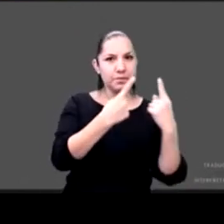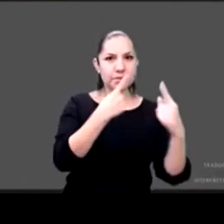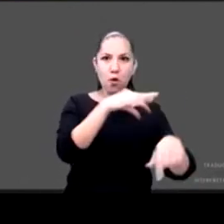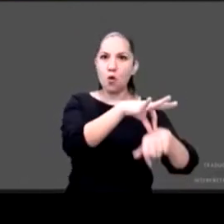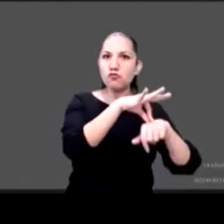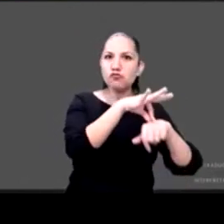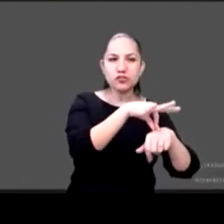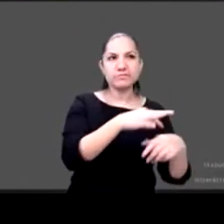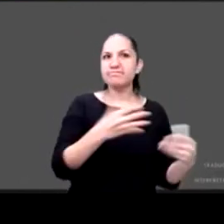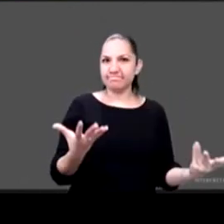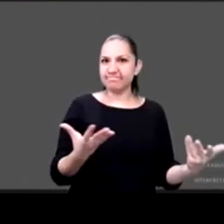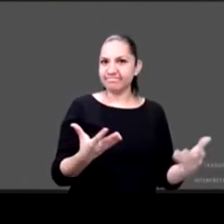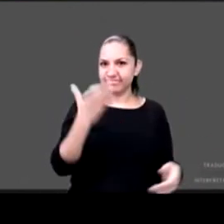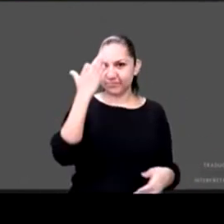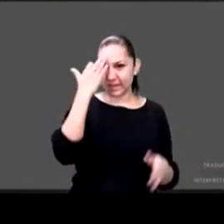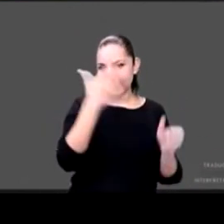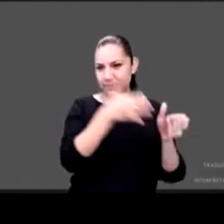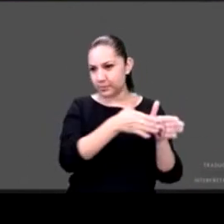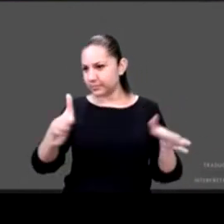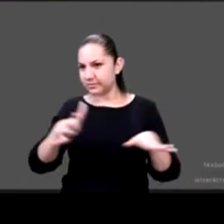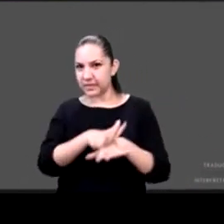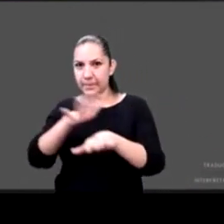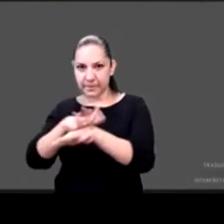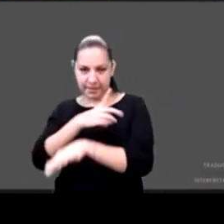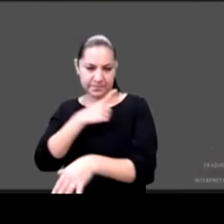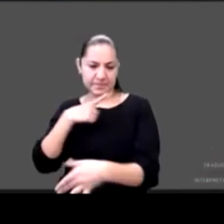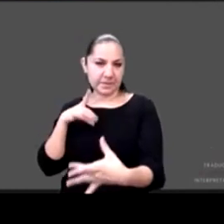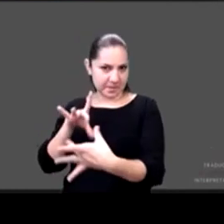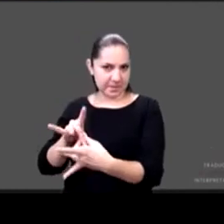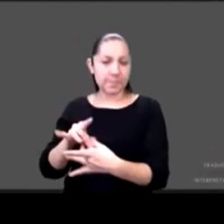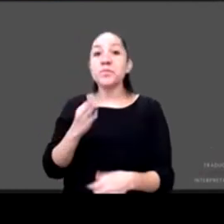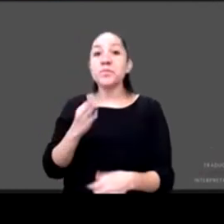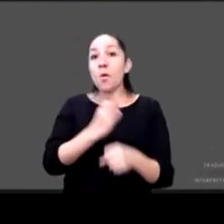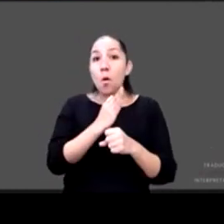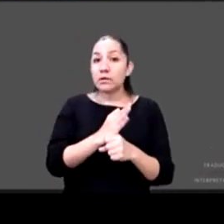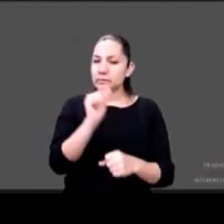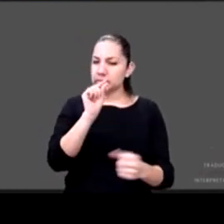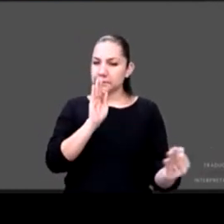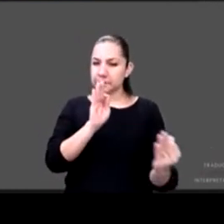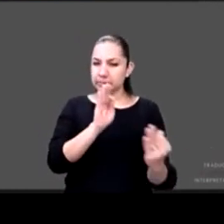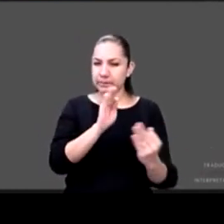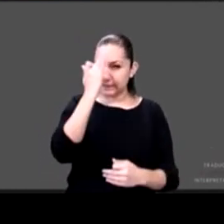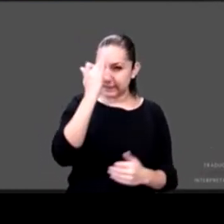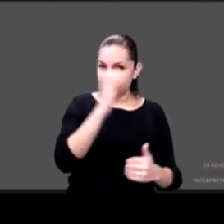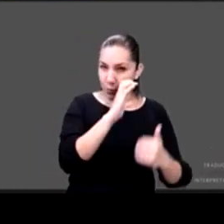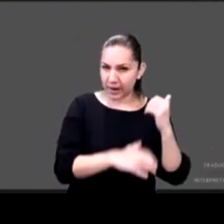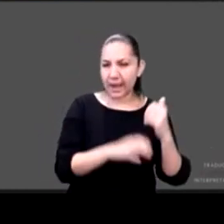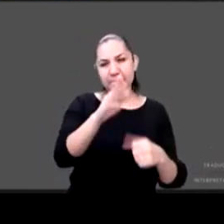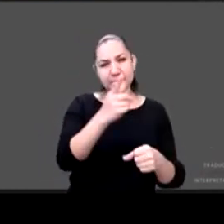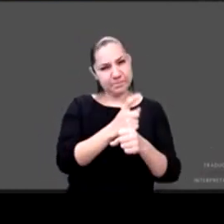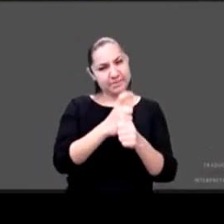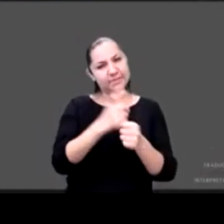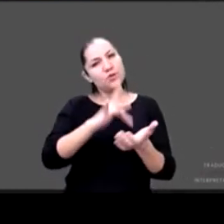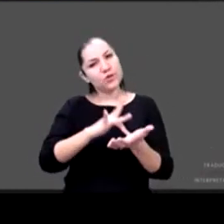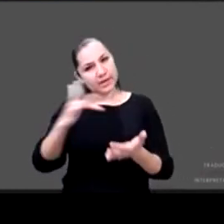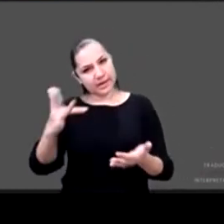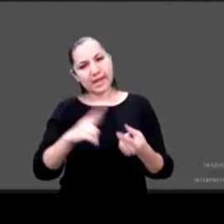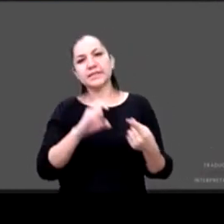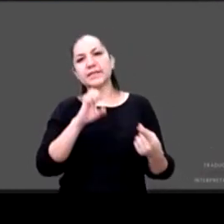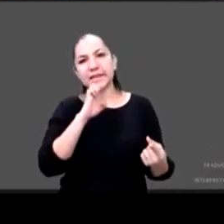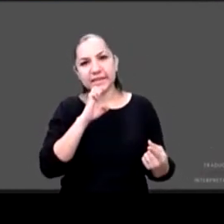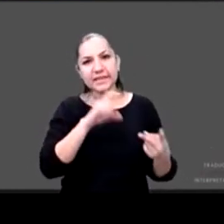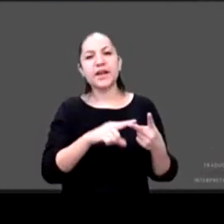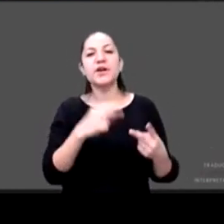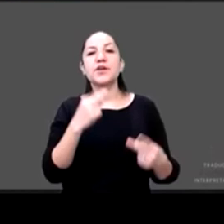nos está acabando y no quisiera dejar de agradecer a Erika Ordóñez y a Noé Romero, que son los intérpretes de lenguas en